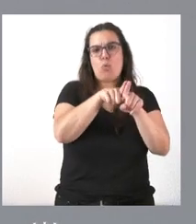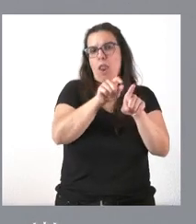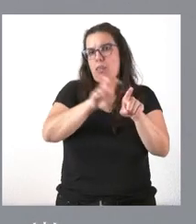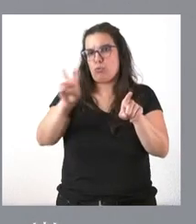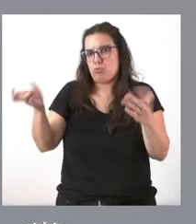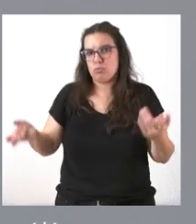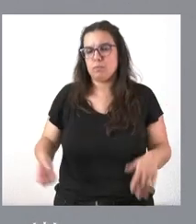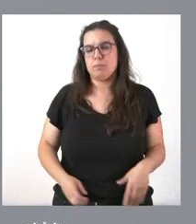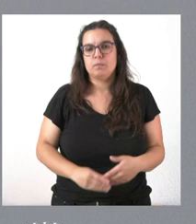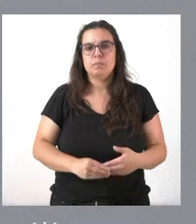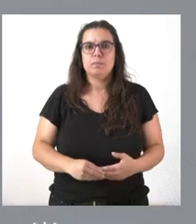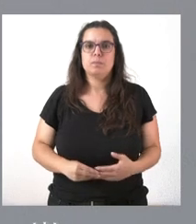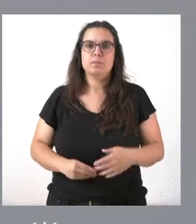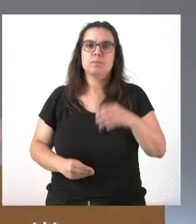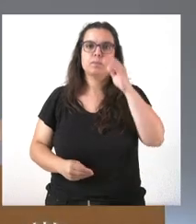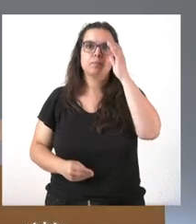anteriores